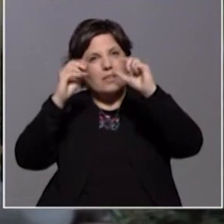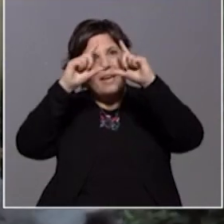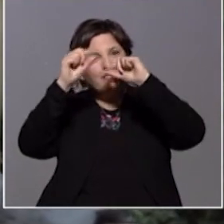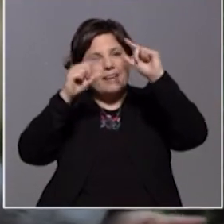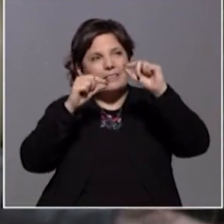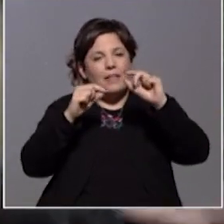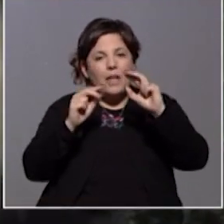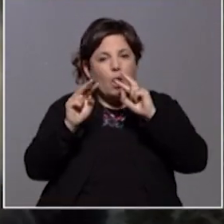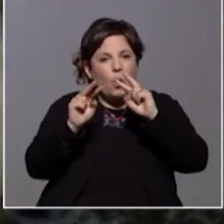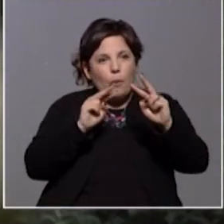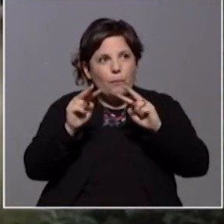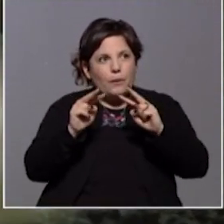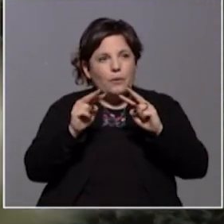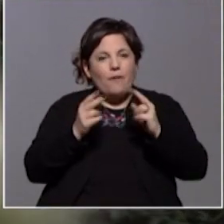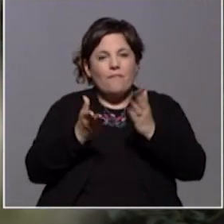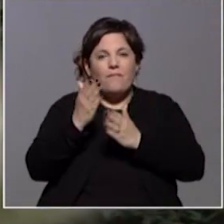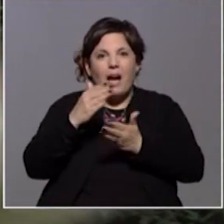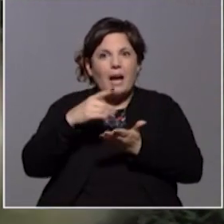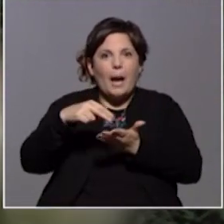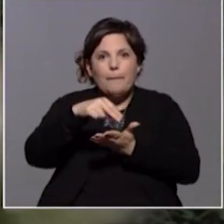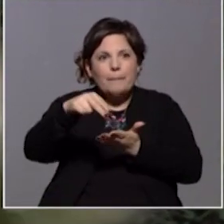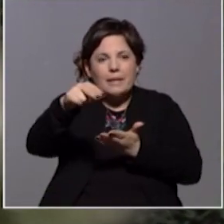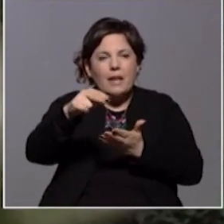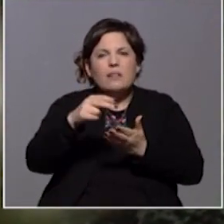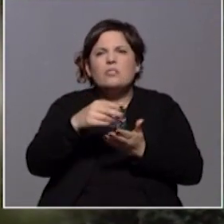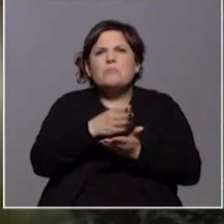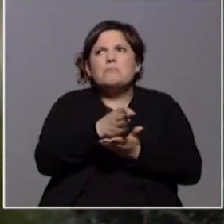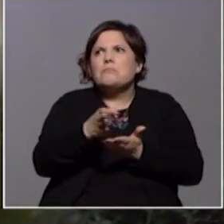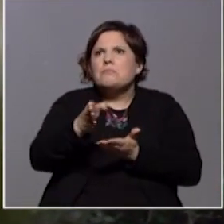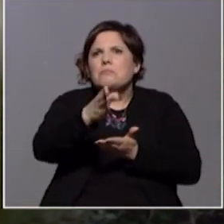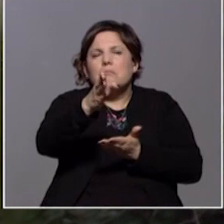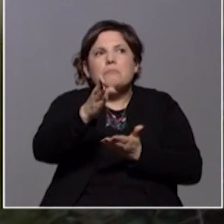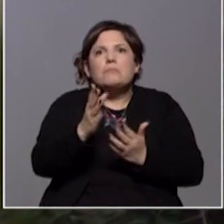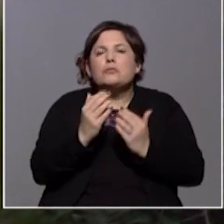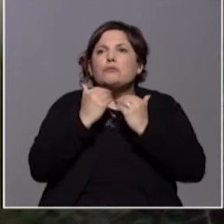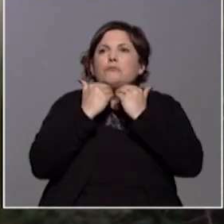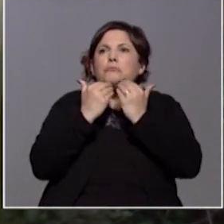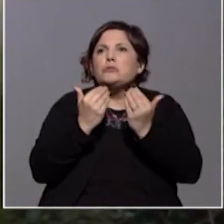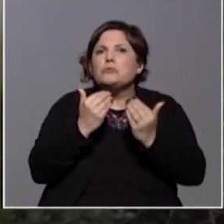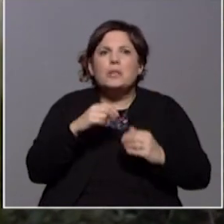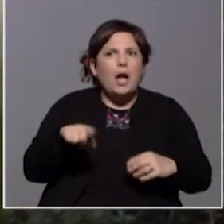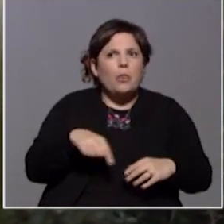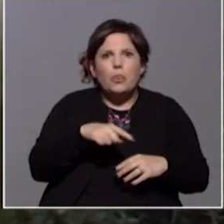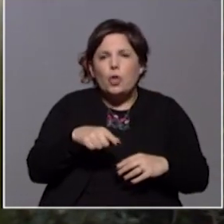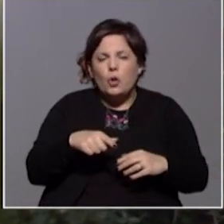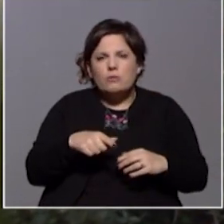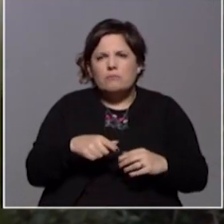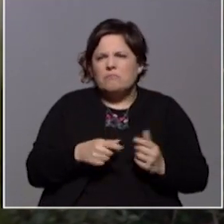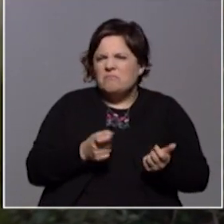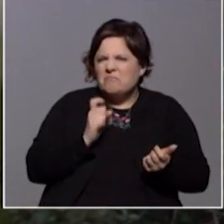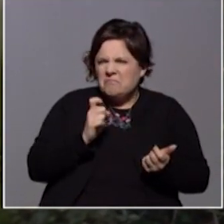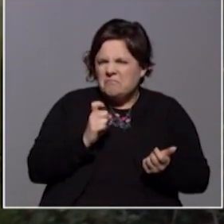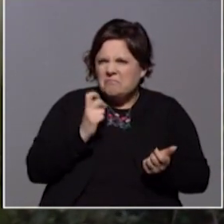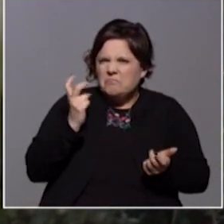lo veo. Va caminando. Se dirige no sé a dónde. ¿A quién